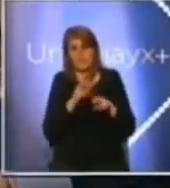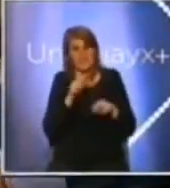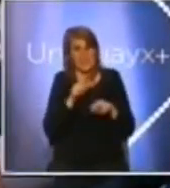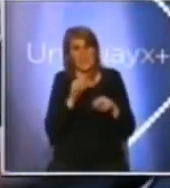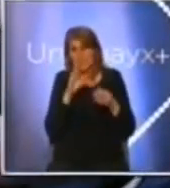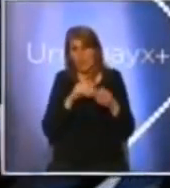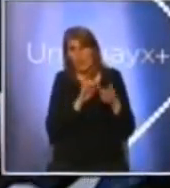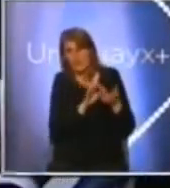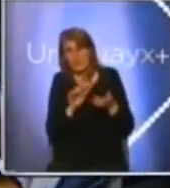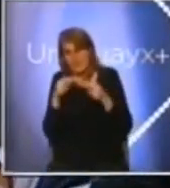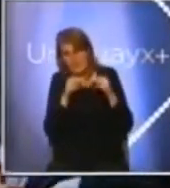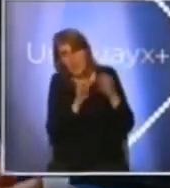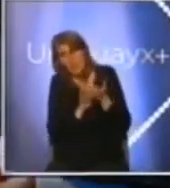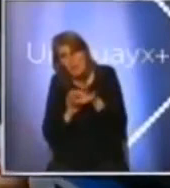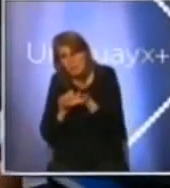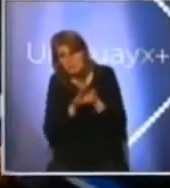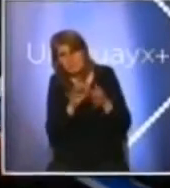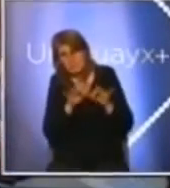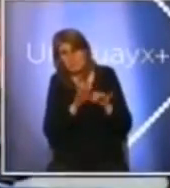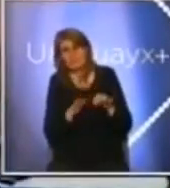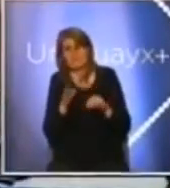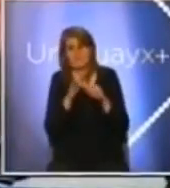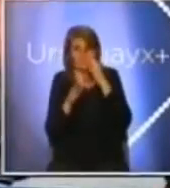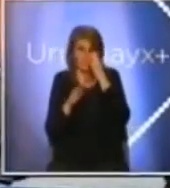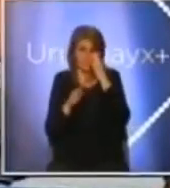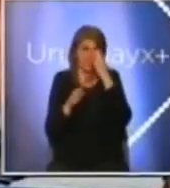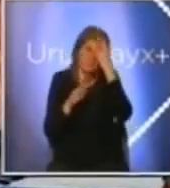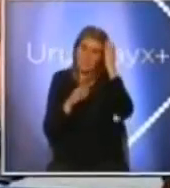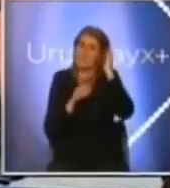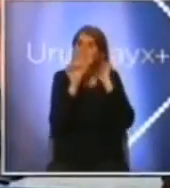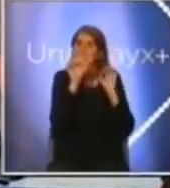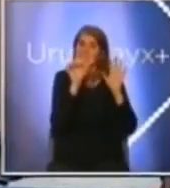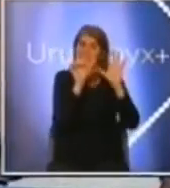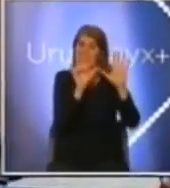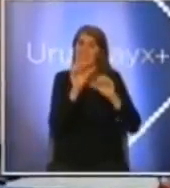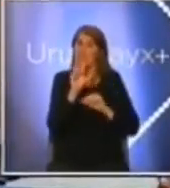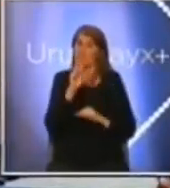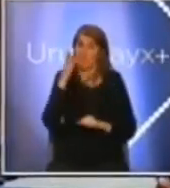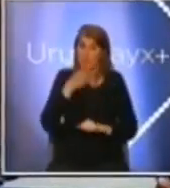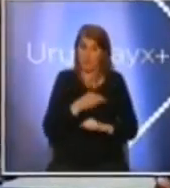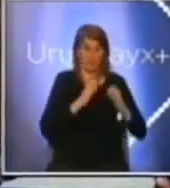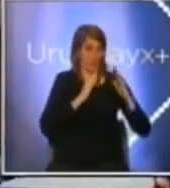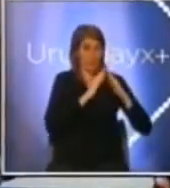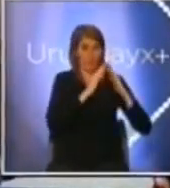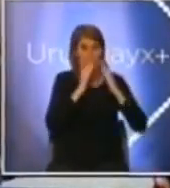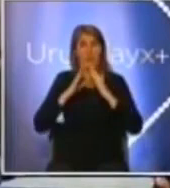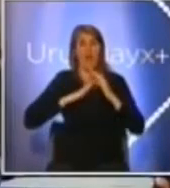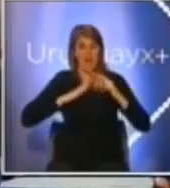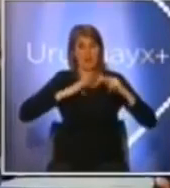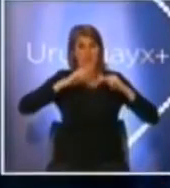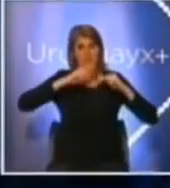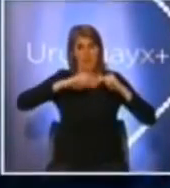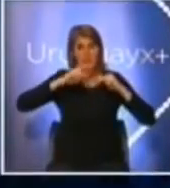digitalmente. Hoy, el 68% de los hogares uruguayos están conectados a